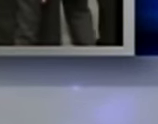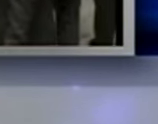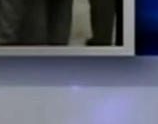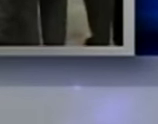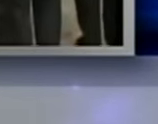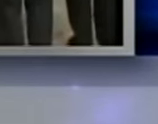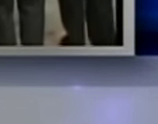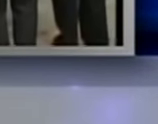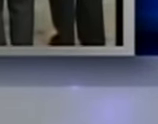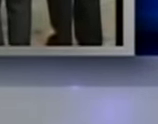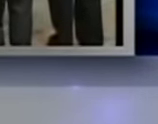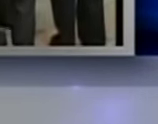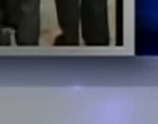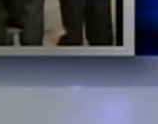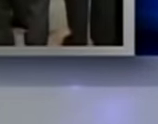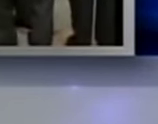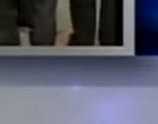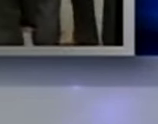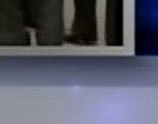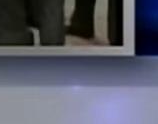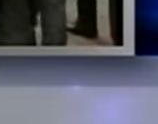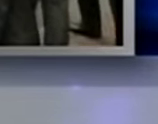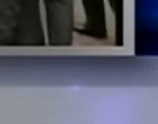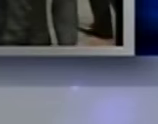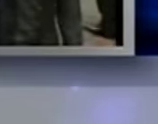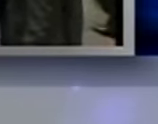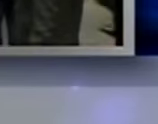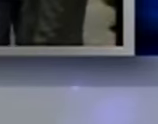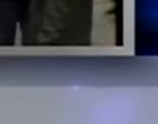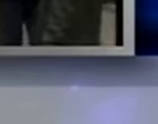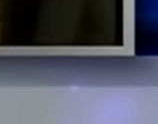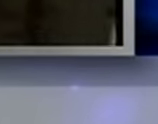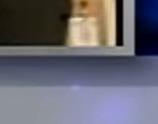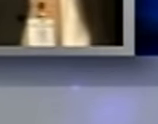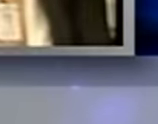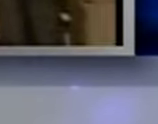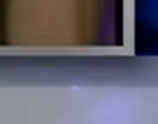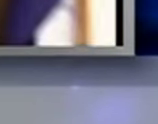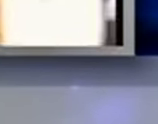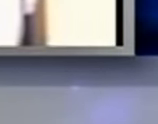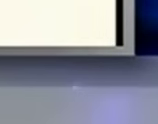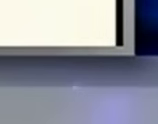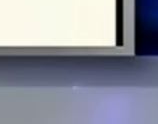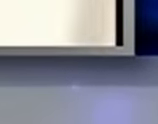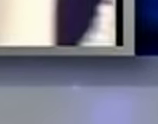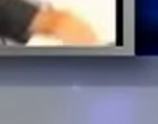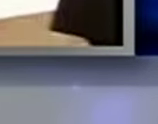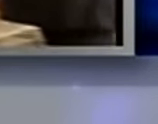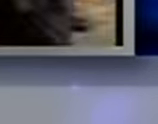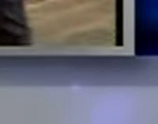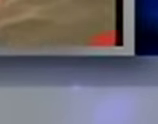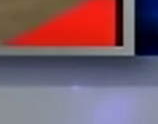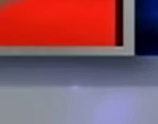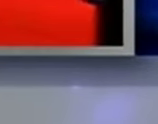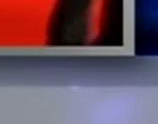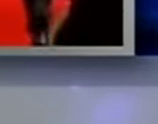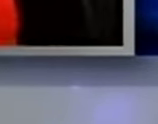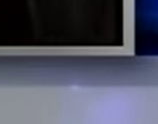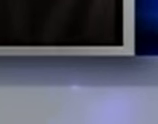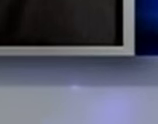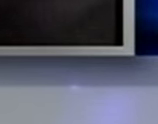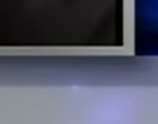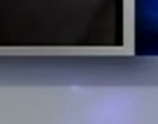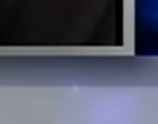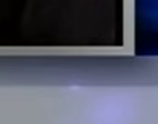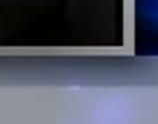amigos? Bienvenidos a esta transmisión. Y en efecto, se encuentran diferentes autoridades recibiendo aquí a la mandataria de Brasil. También podemos ver al